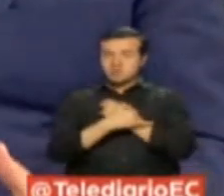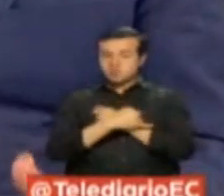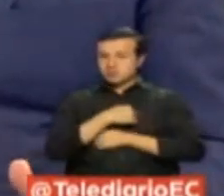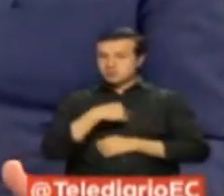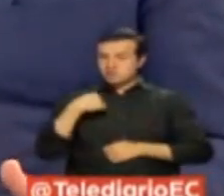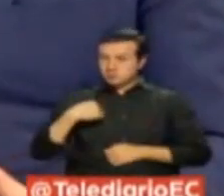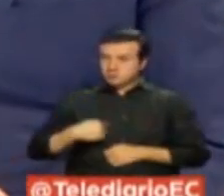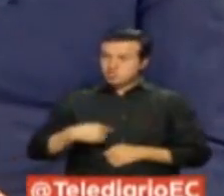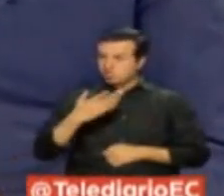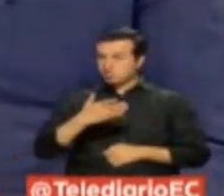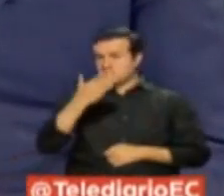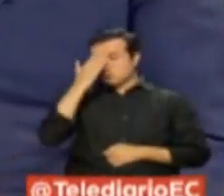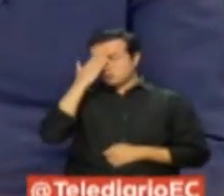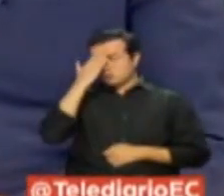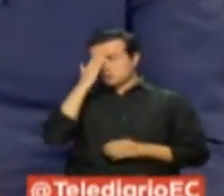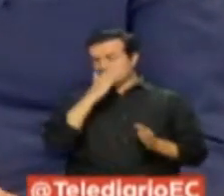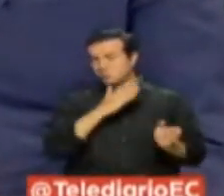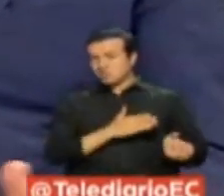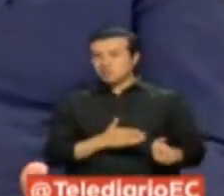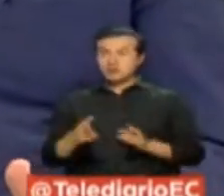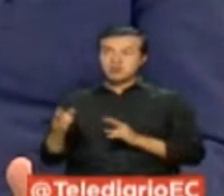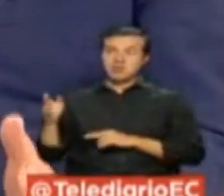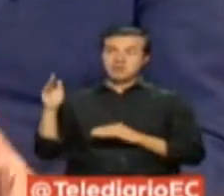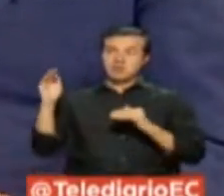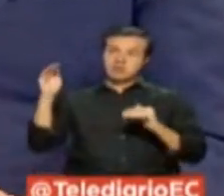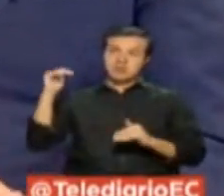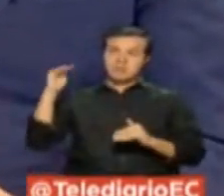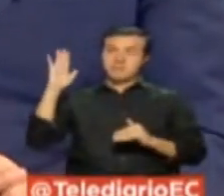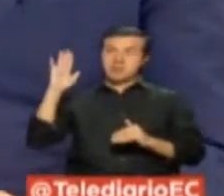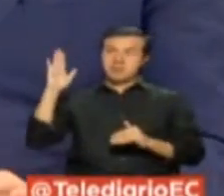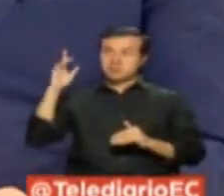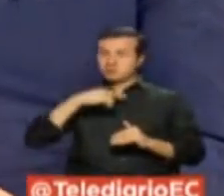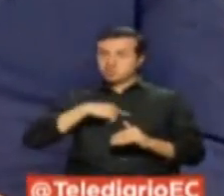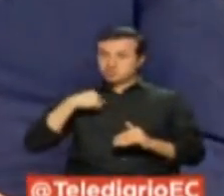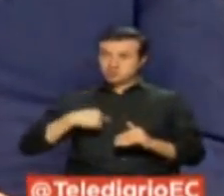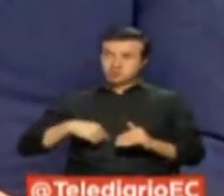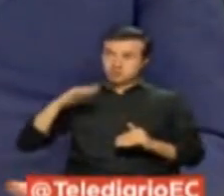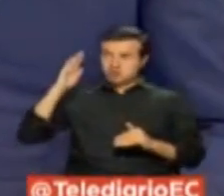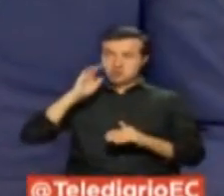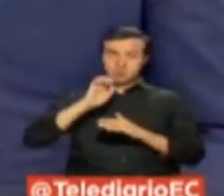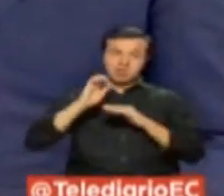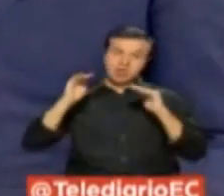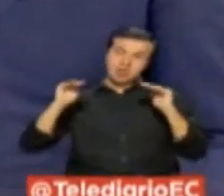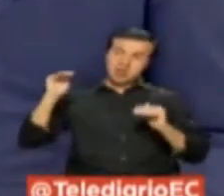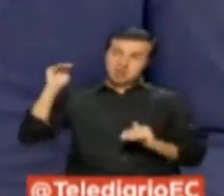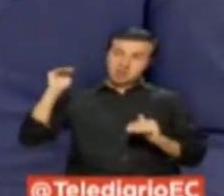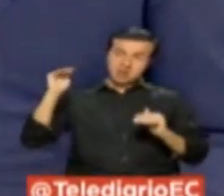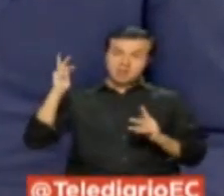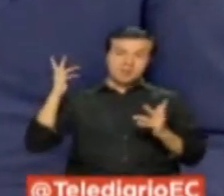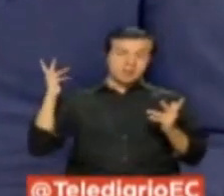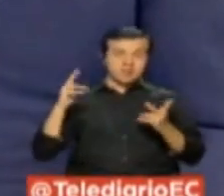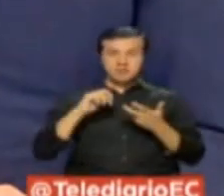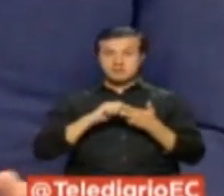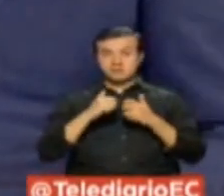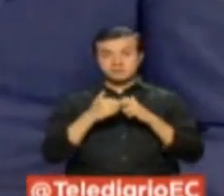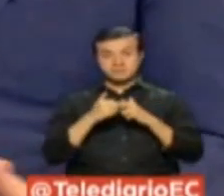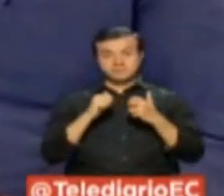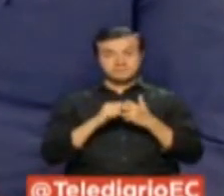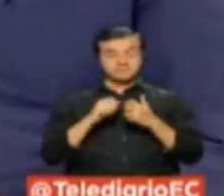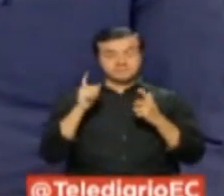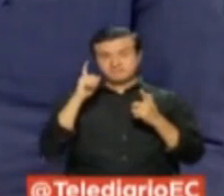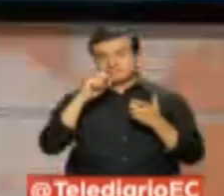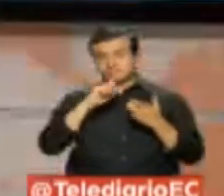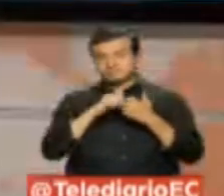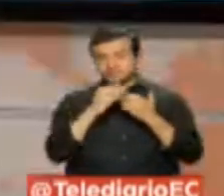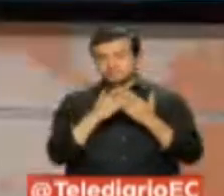Insisto, partiendo de que tenemos una balanza comercial altamente deficitaria para el Ecuador y esto ya se ha vuelto un tema casi